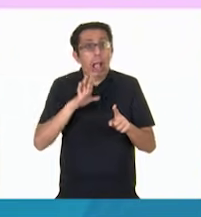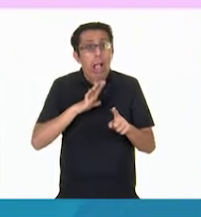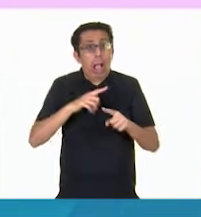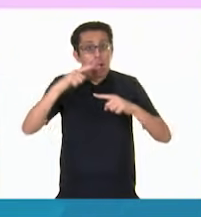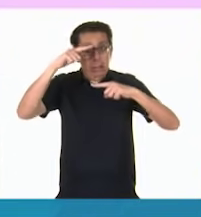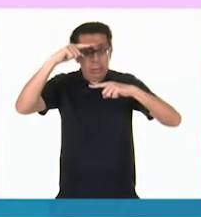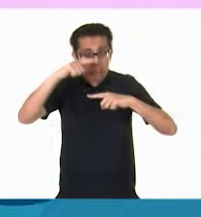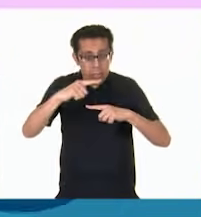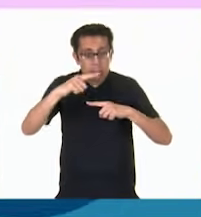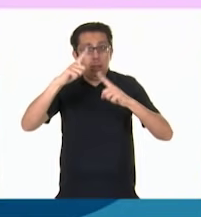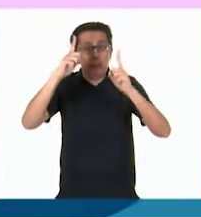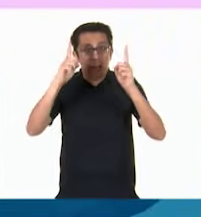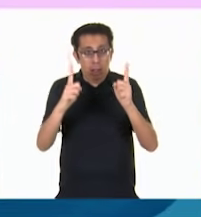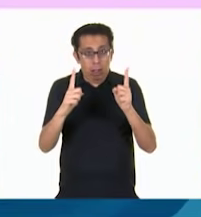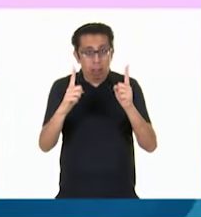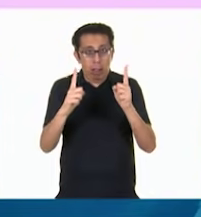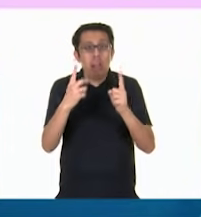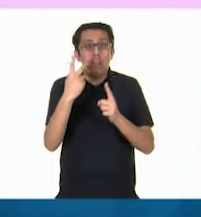lados paralelos.